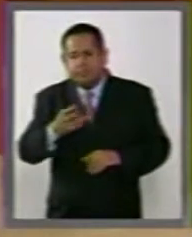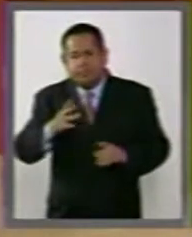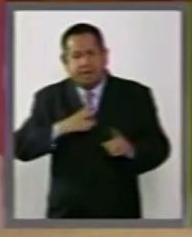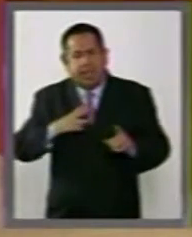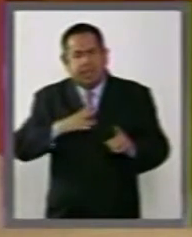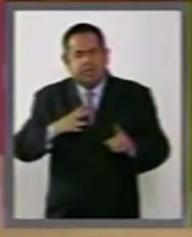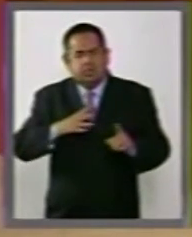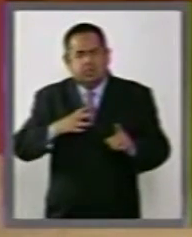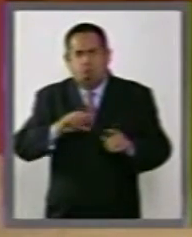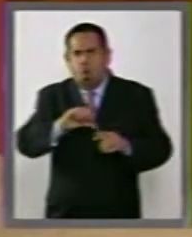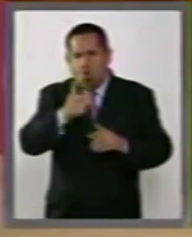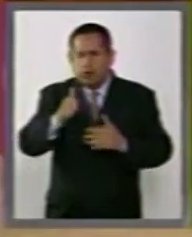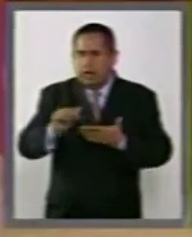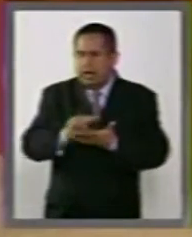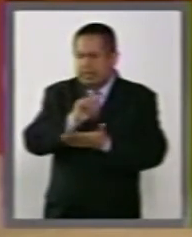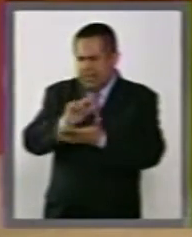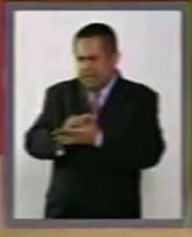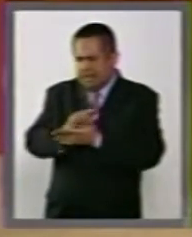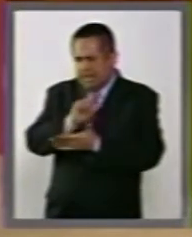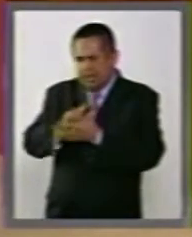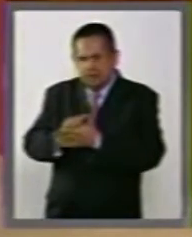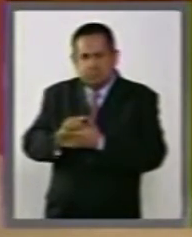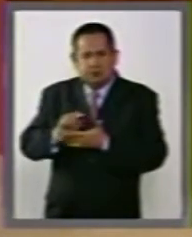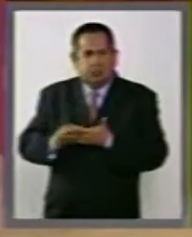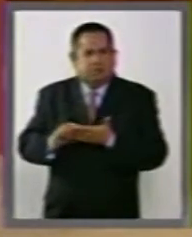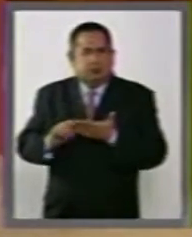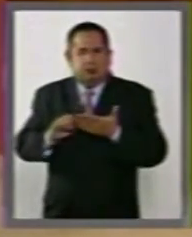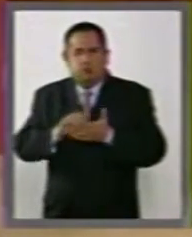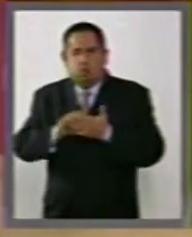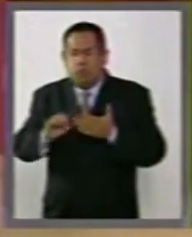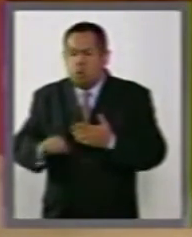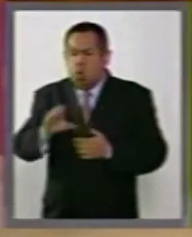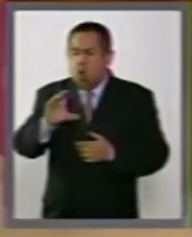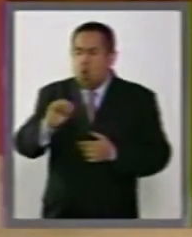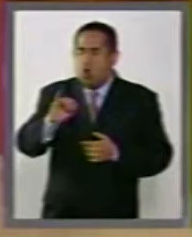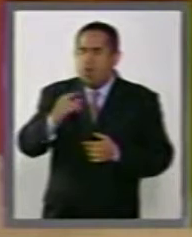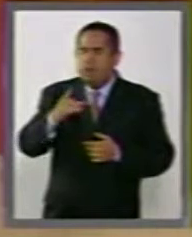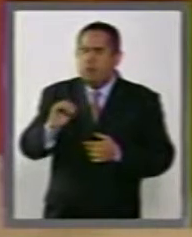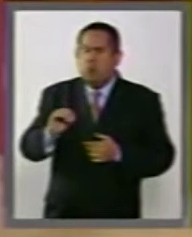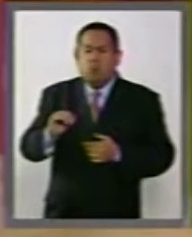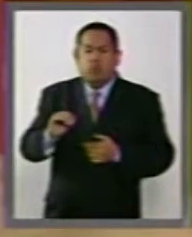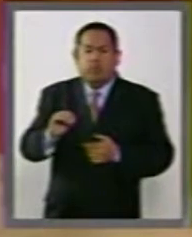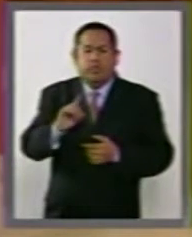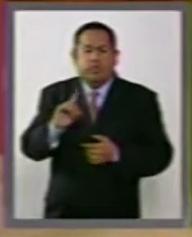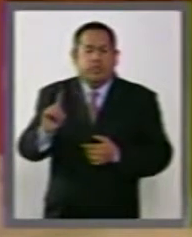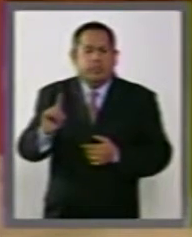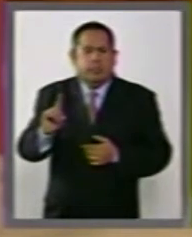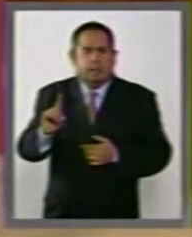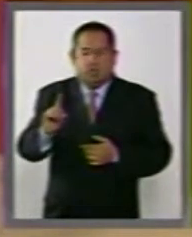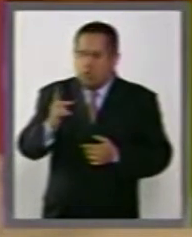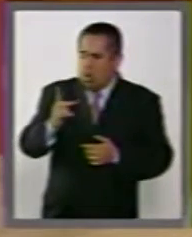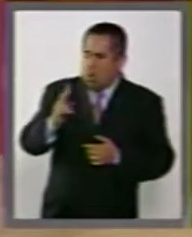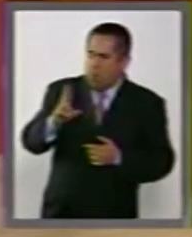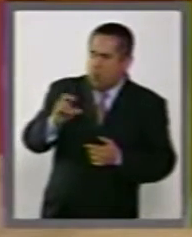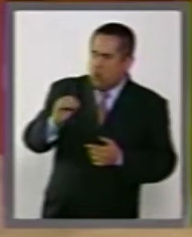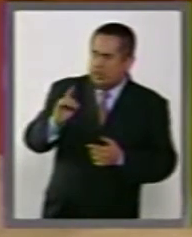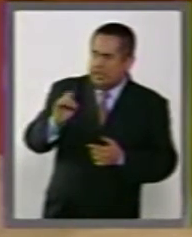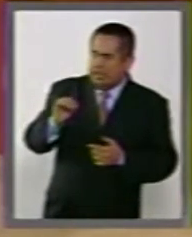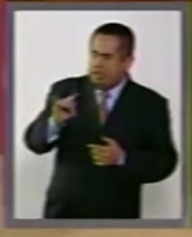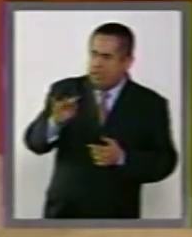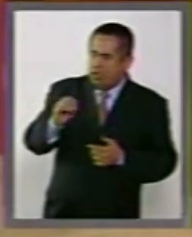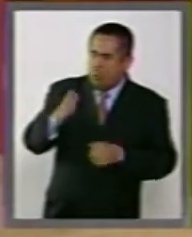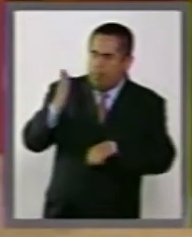existen otras leyes como el Código de Procedimientos Penales